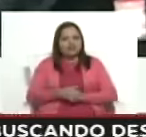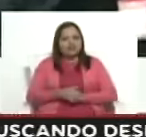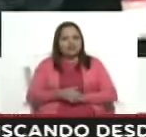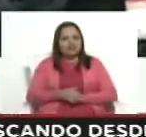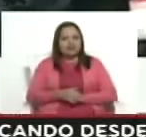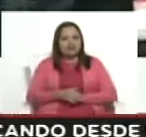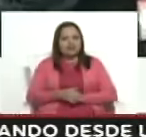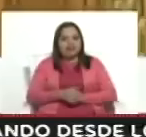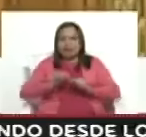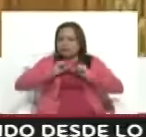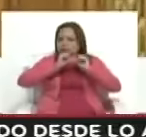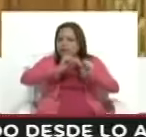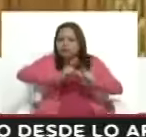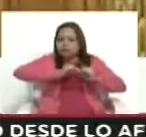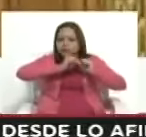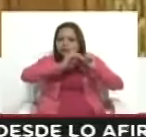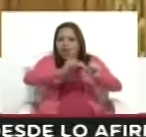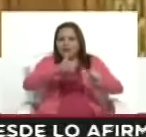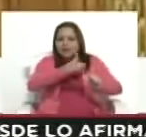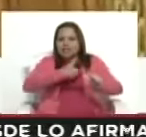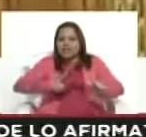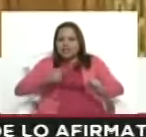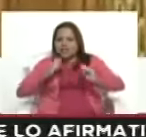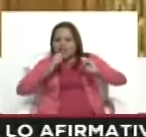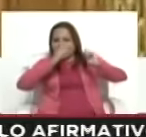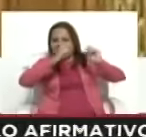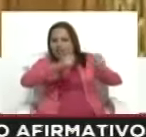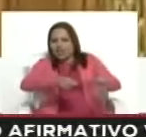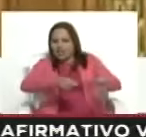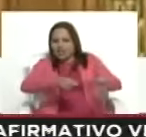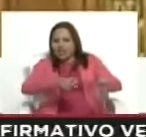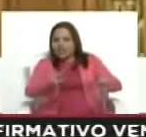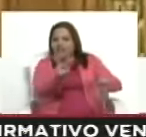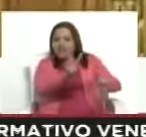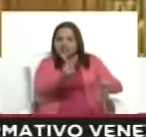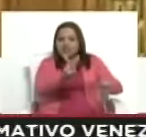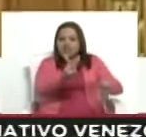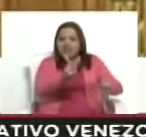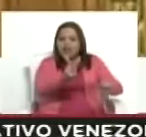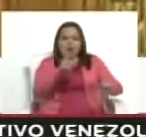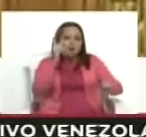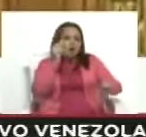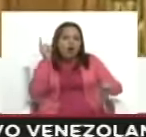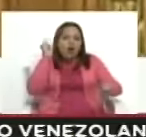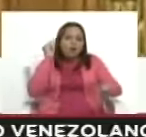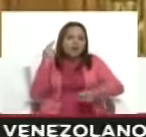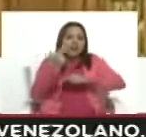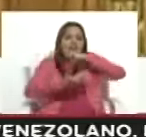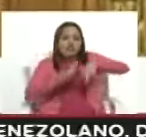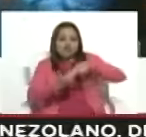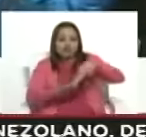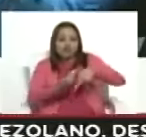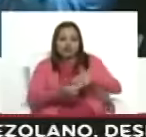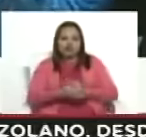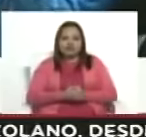Y que siga siendo presidente o presidenta de Venezuela un revolucionario, una